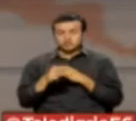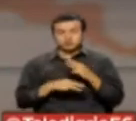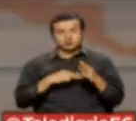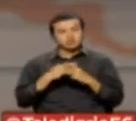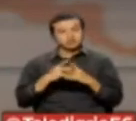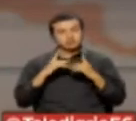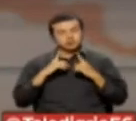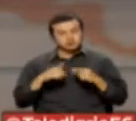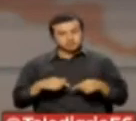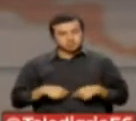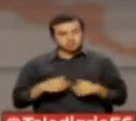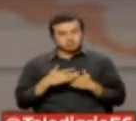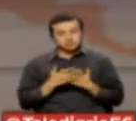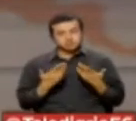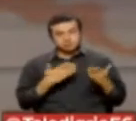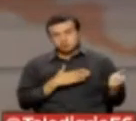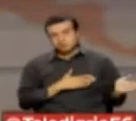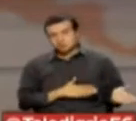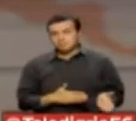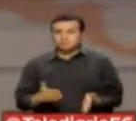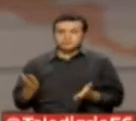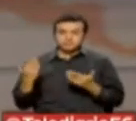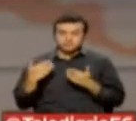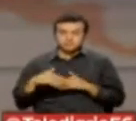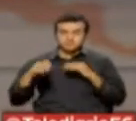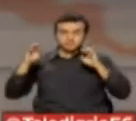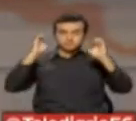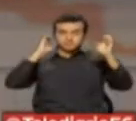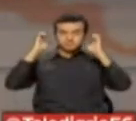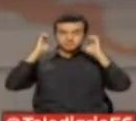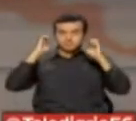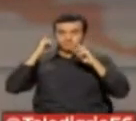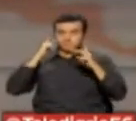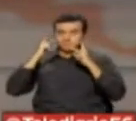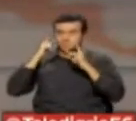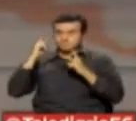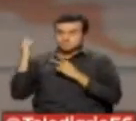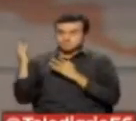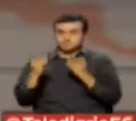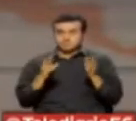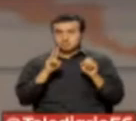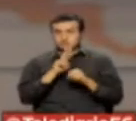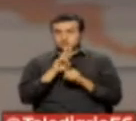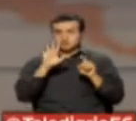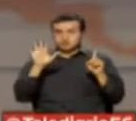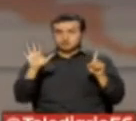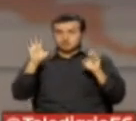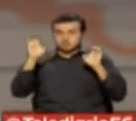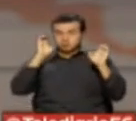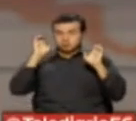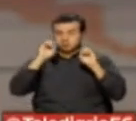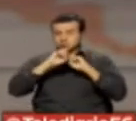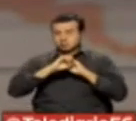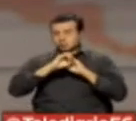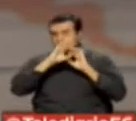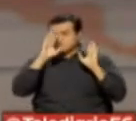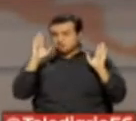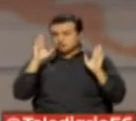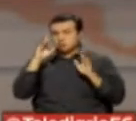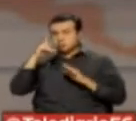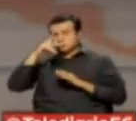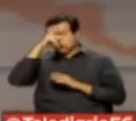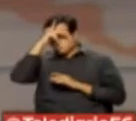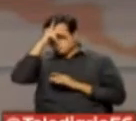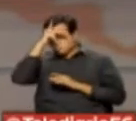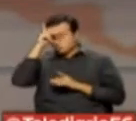y unicef que identifican varias estrategias del paquete consiste en 26 estrategias clave sin embargo perú